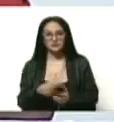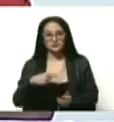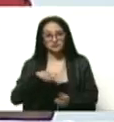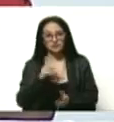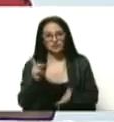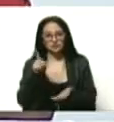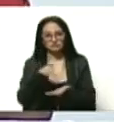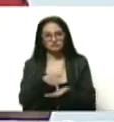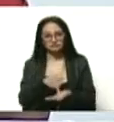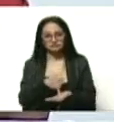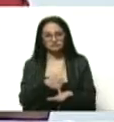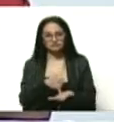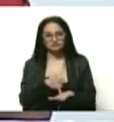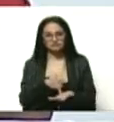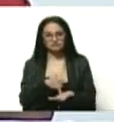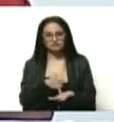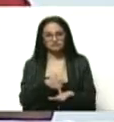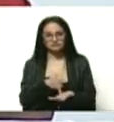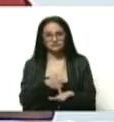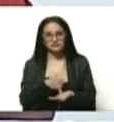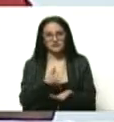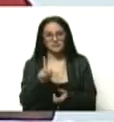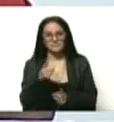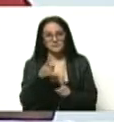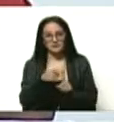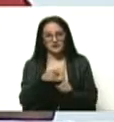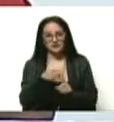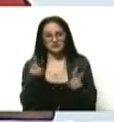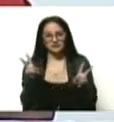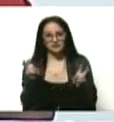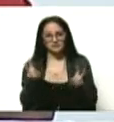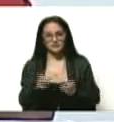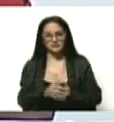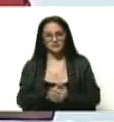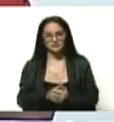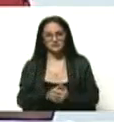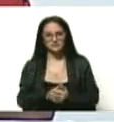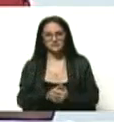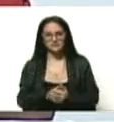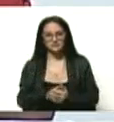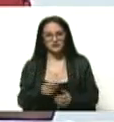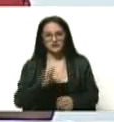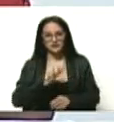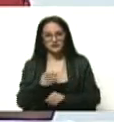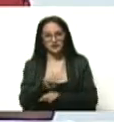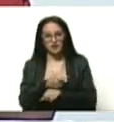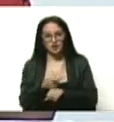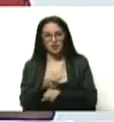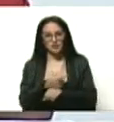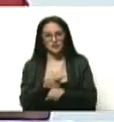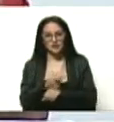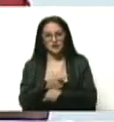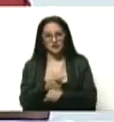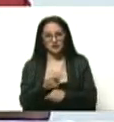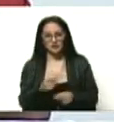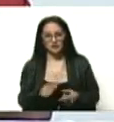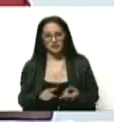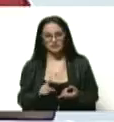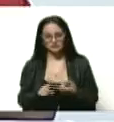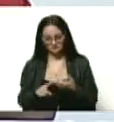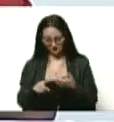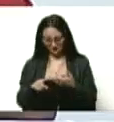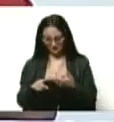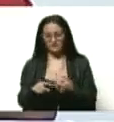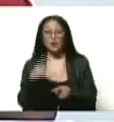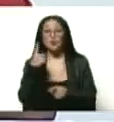incorporamos con el primer punto, la del gobierno, partido de gobierno, con